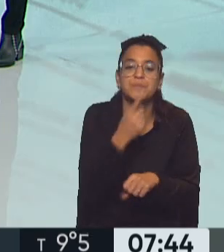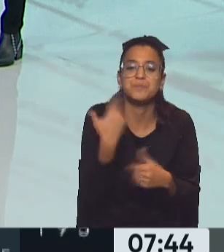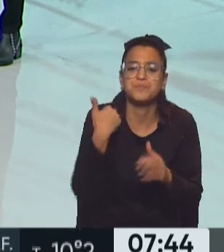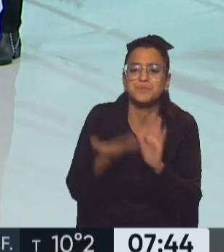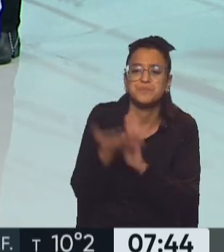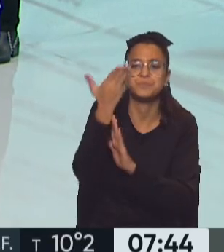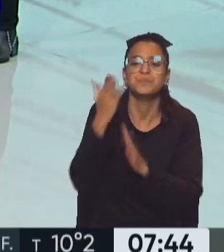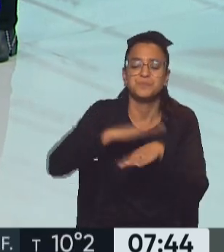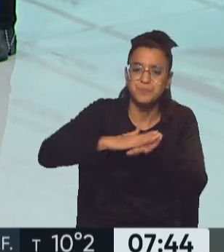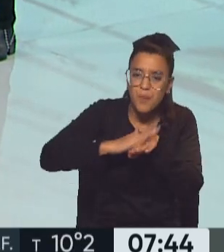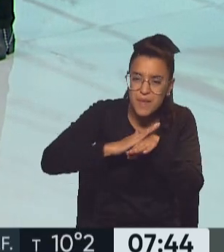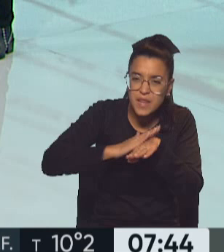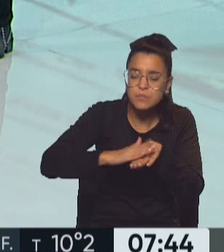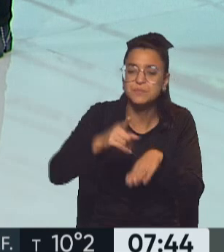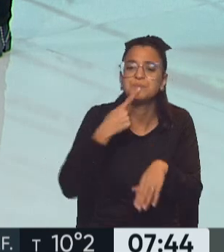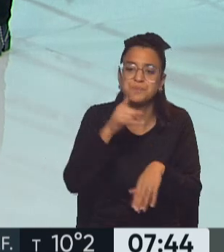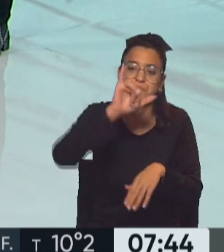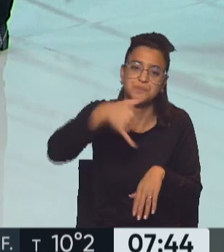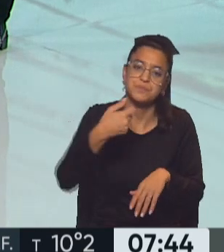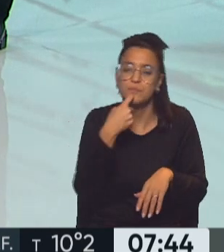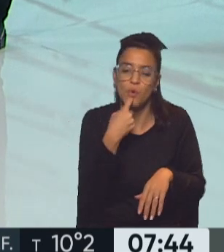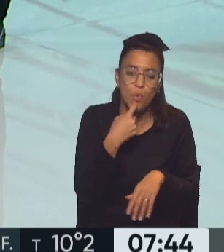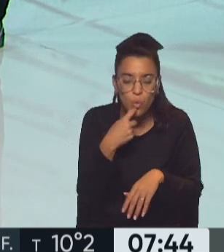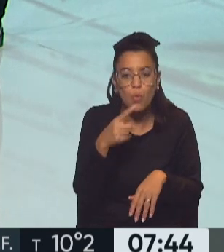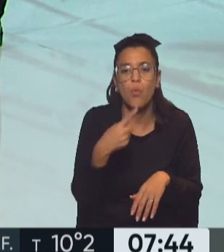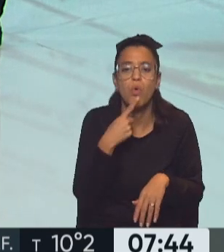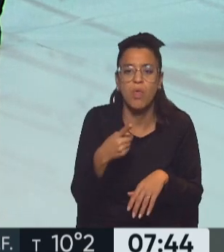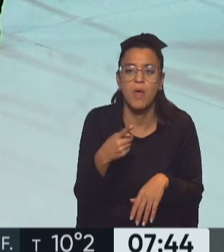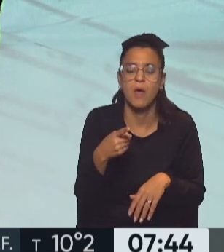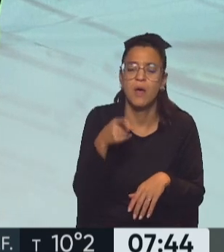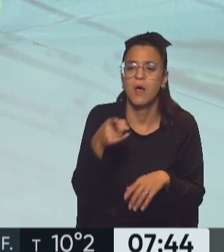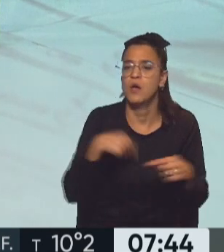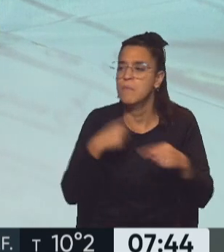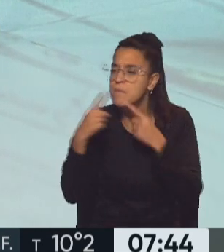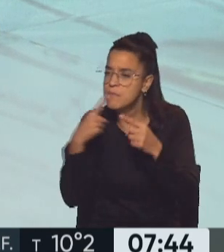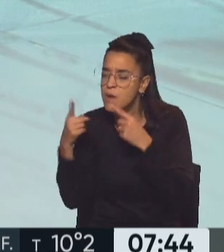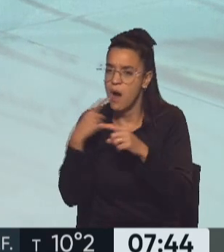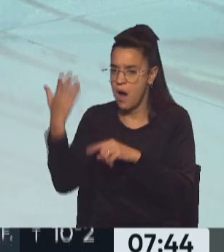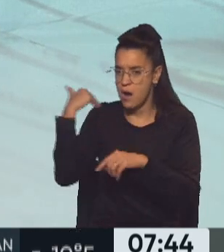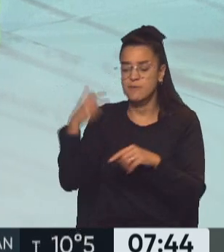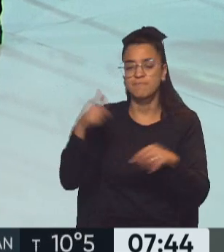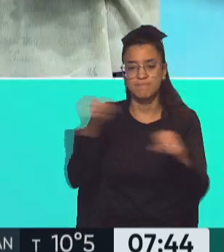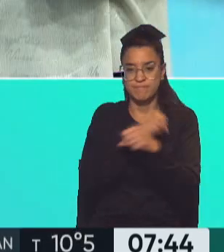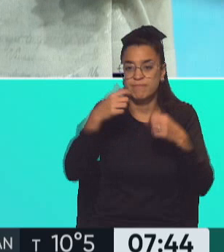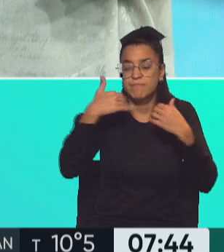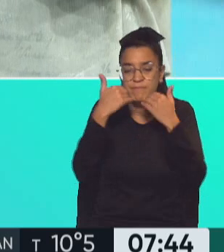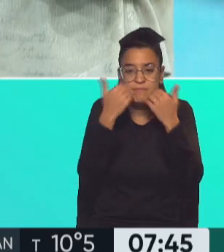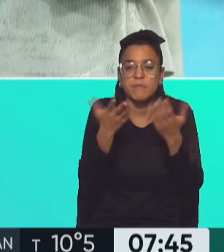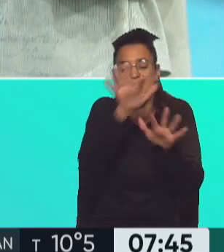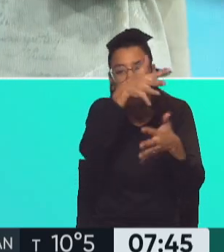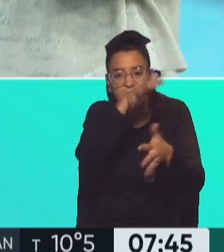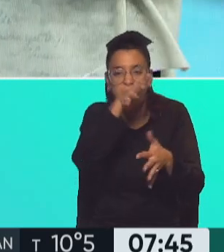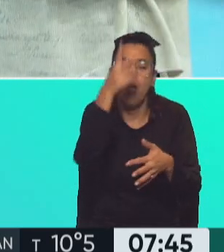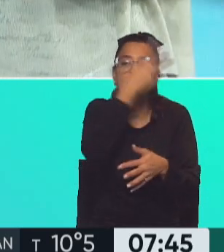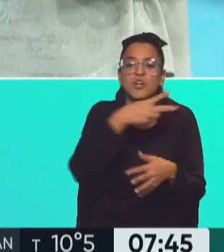elevar el mínimo no imponible? Bueno, esa es la gran pregunta. Ayer consultaba eso, todavía no está definido, pero lo pueden llevar alrededor